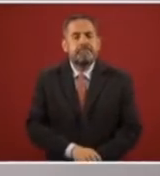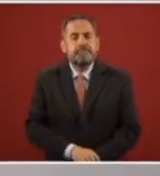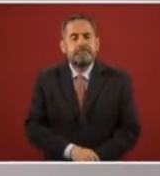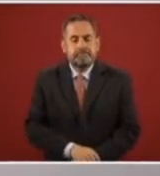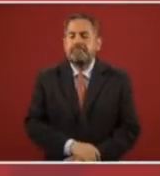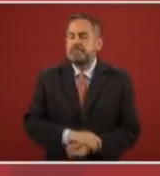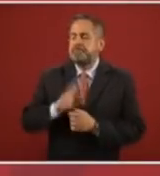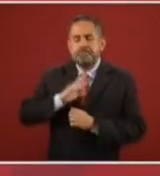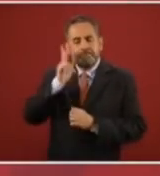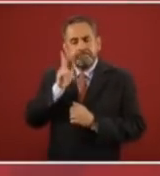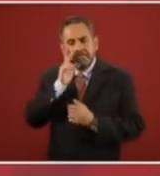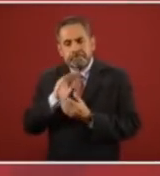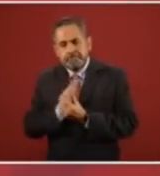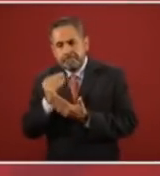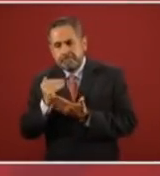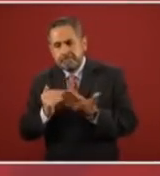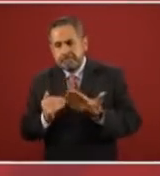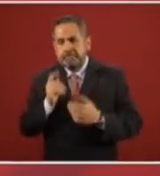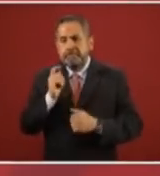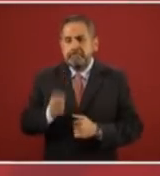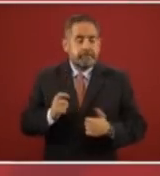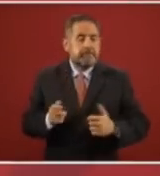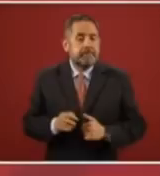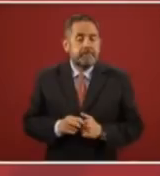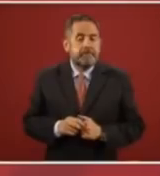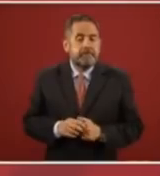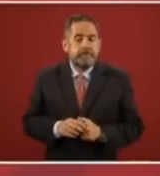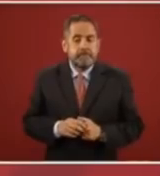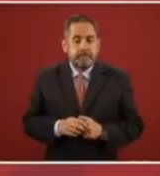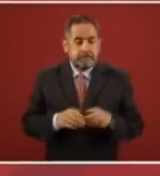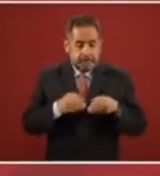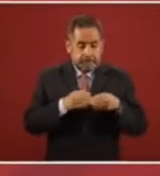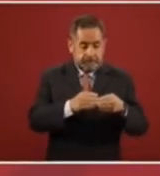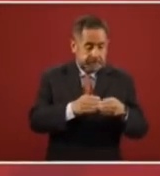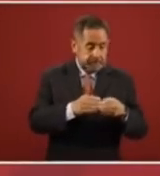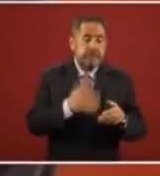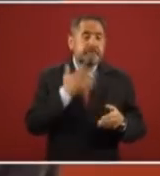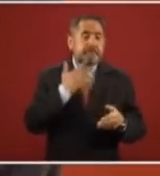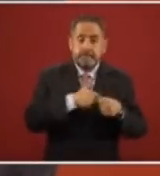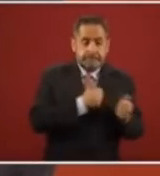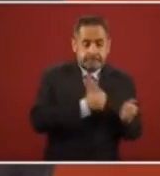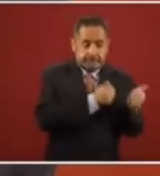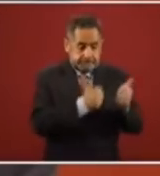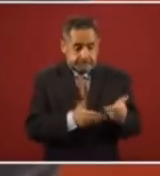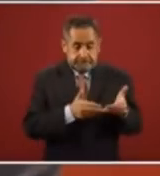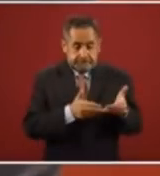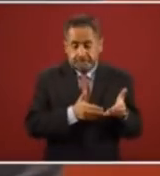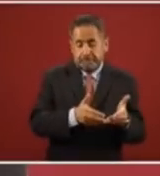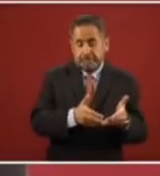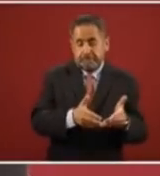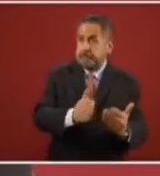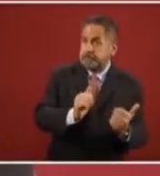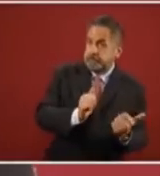los elementos, desde que embarcan el combustible hasta